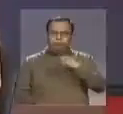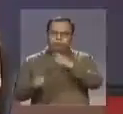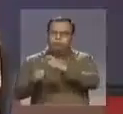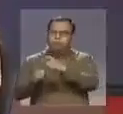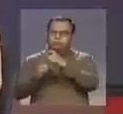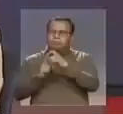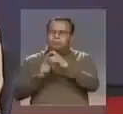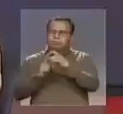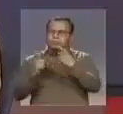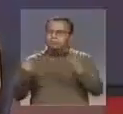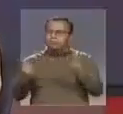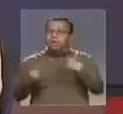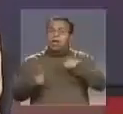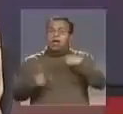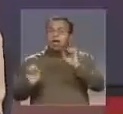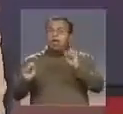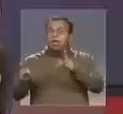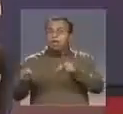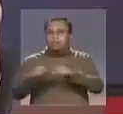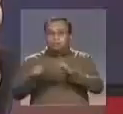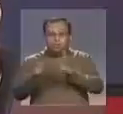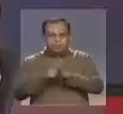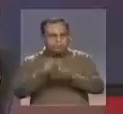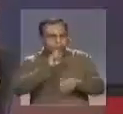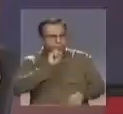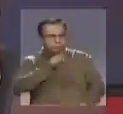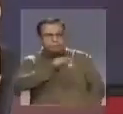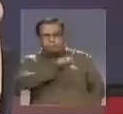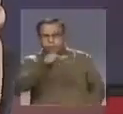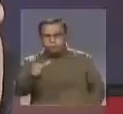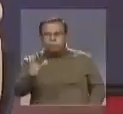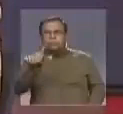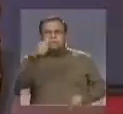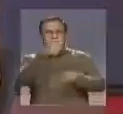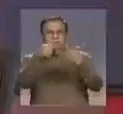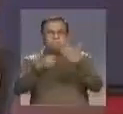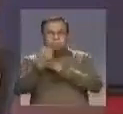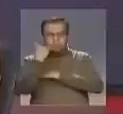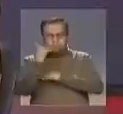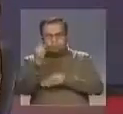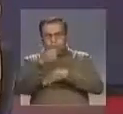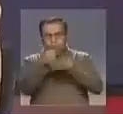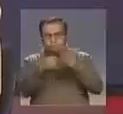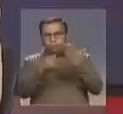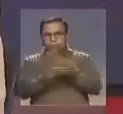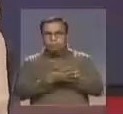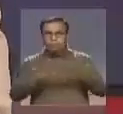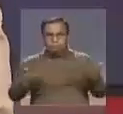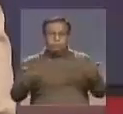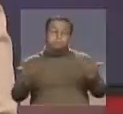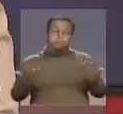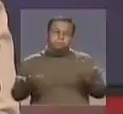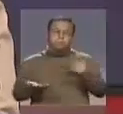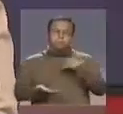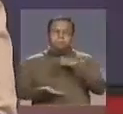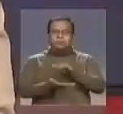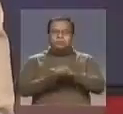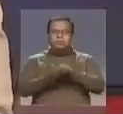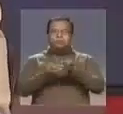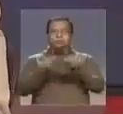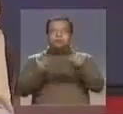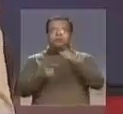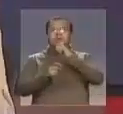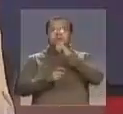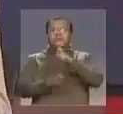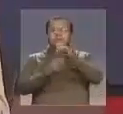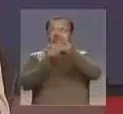comentario inocente, pero ¿por qué no le preguntas a otro tipo de mujer ese tipo de cosas? Entonces, el